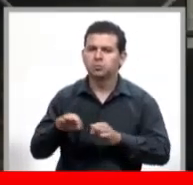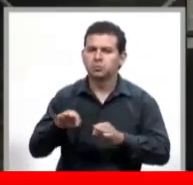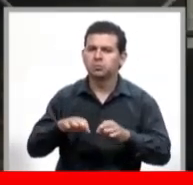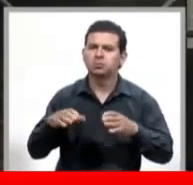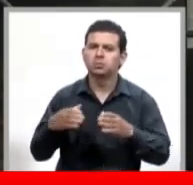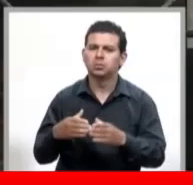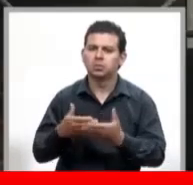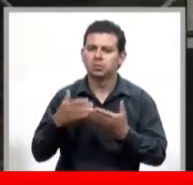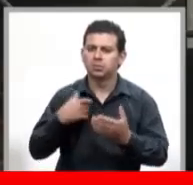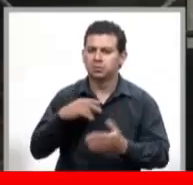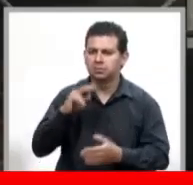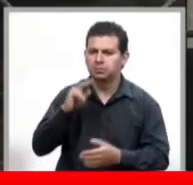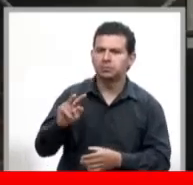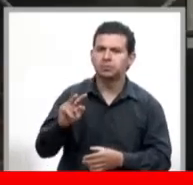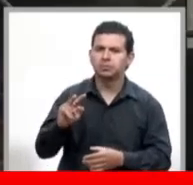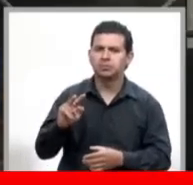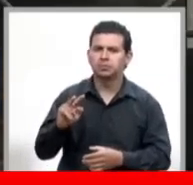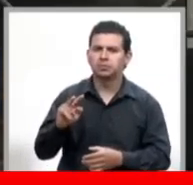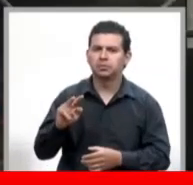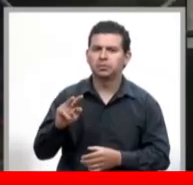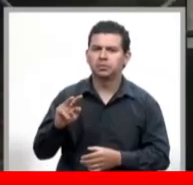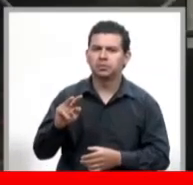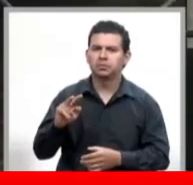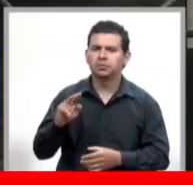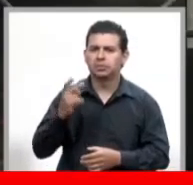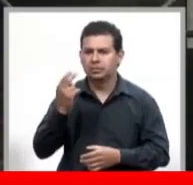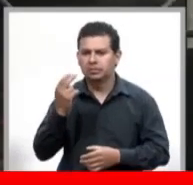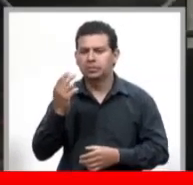hospitales COVID-19 que hemos